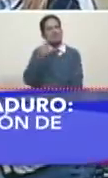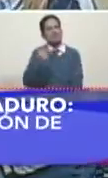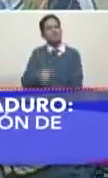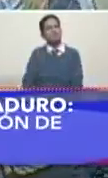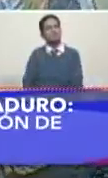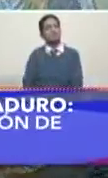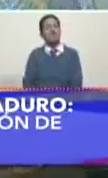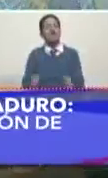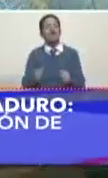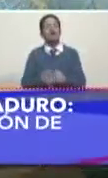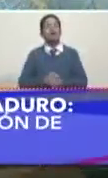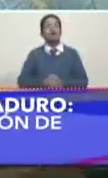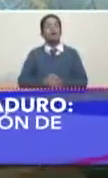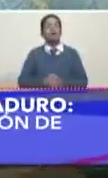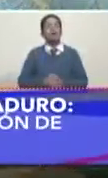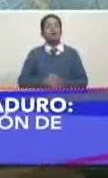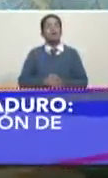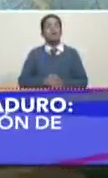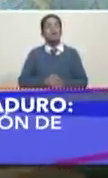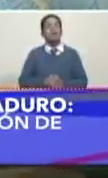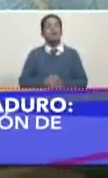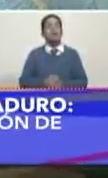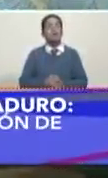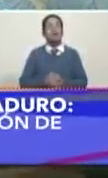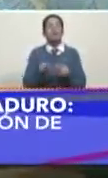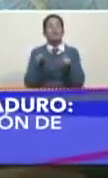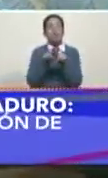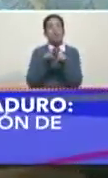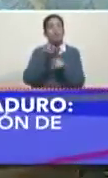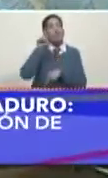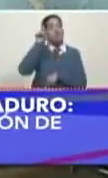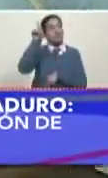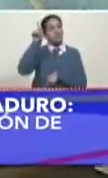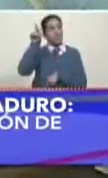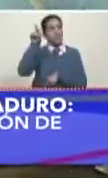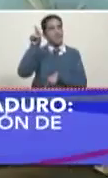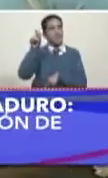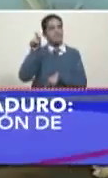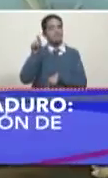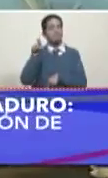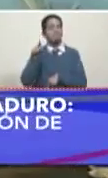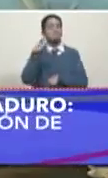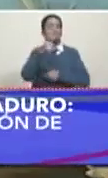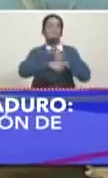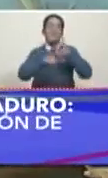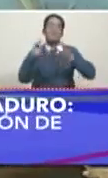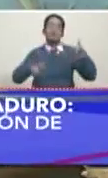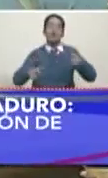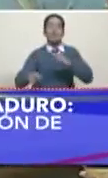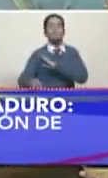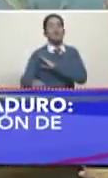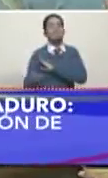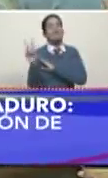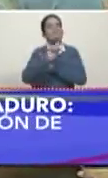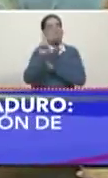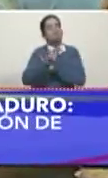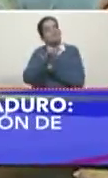Como ustedes, pueblo estadounidense, los venezolanos y las venezolanas somos